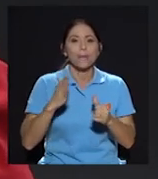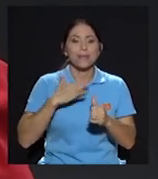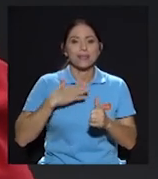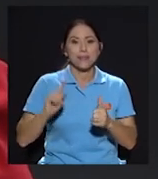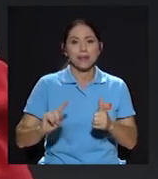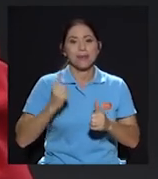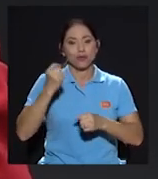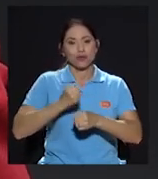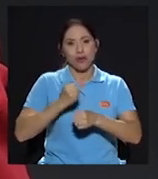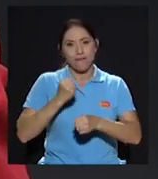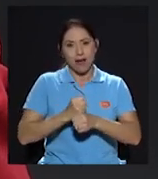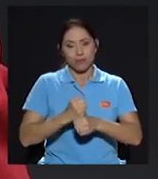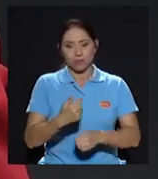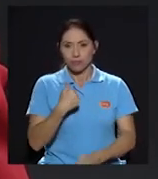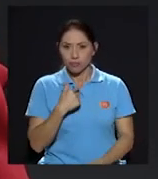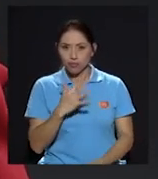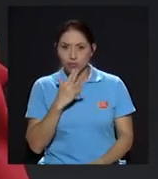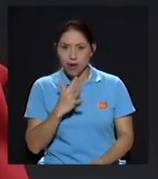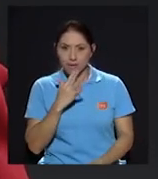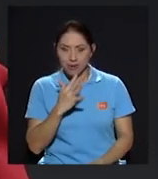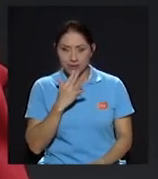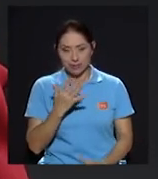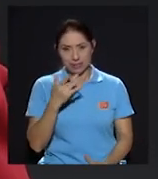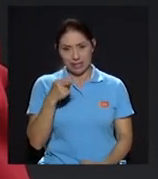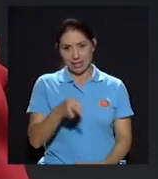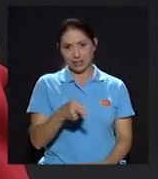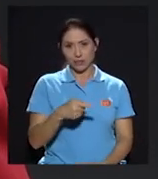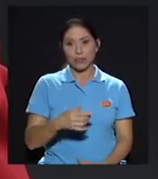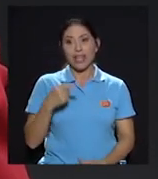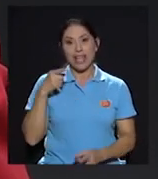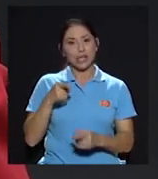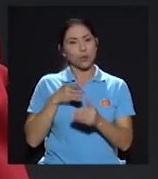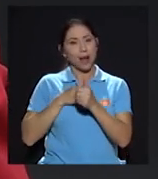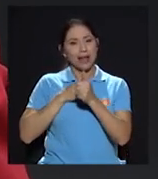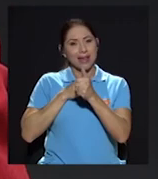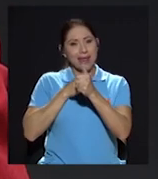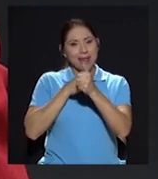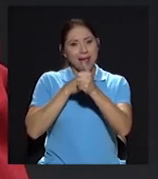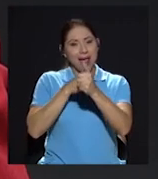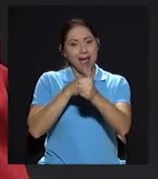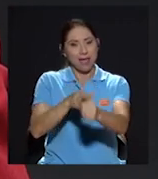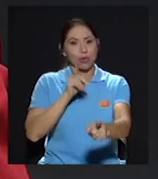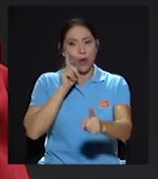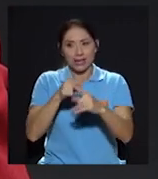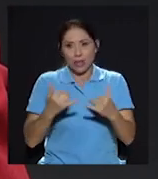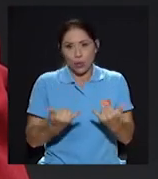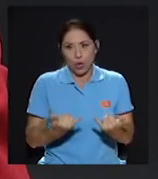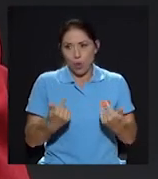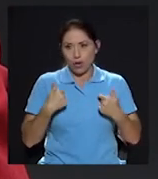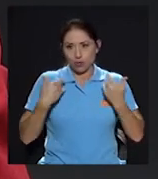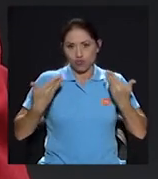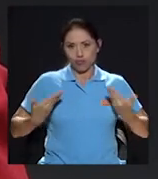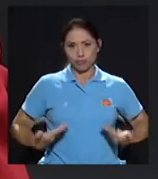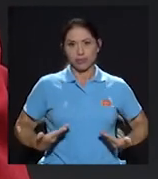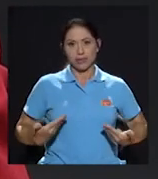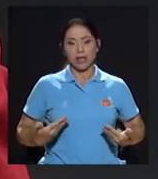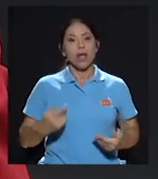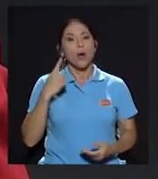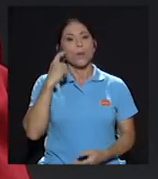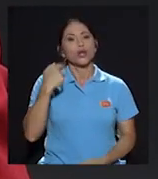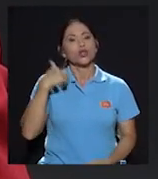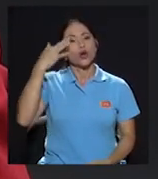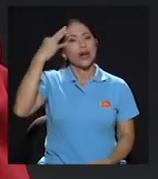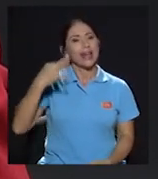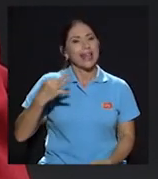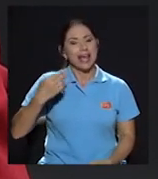referir y que de alguna manera van marcando hacia donde estoy hoy día es porque yo creía que tenía que